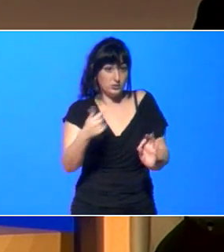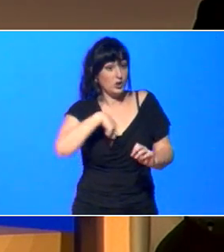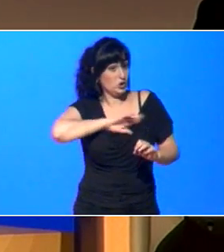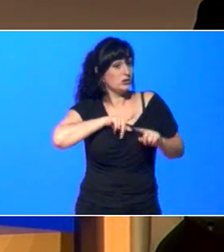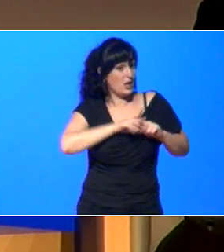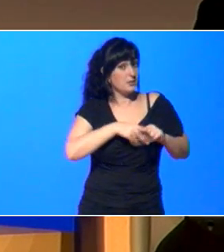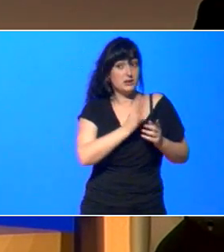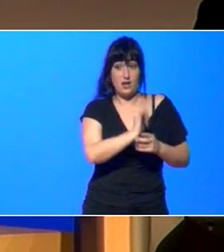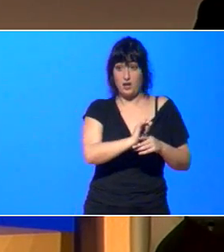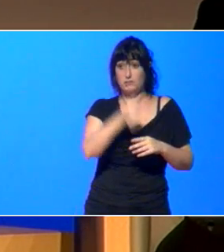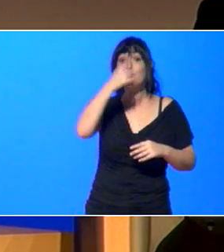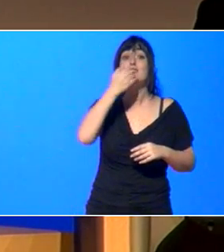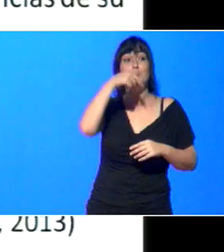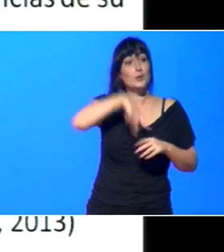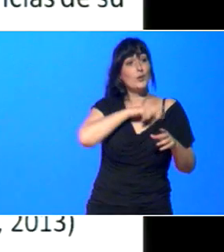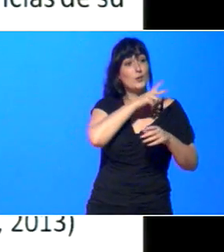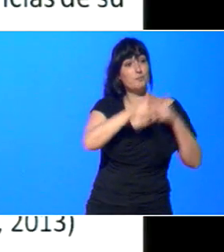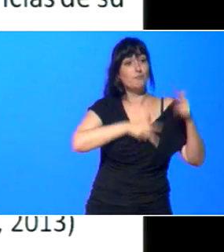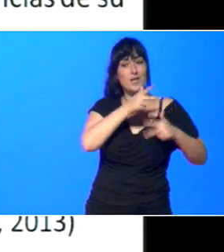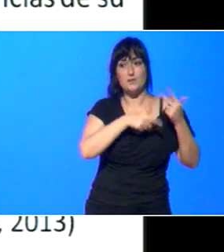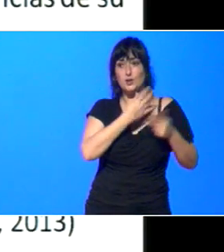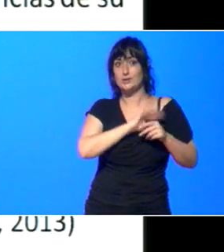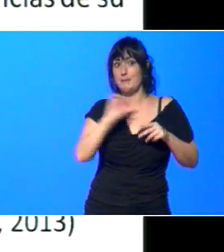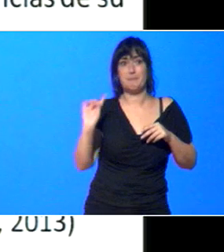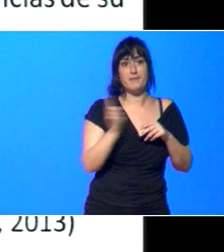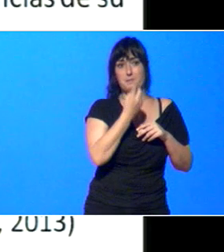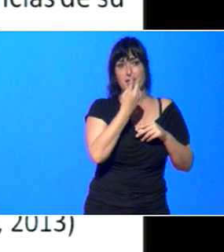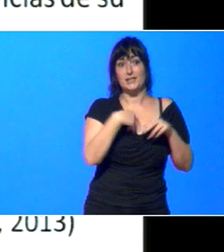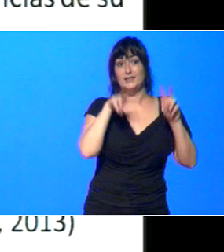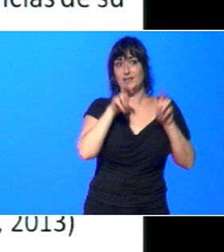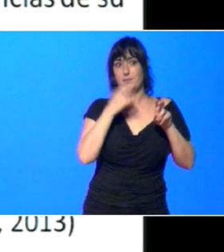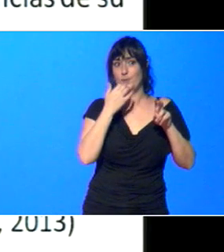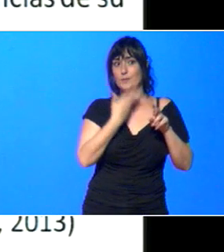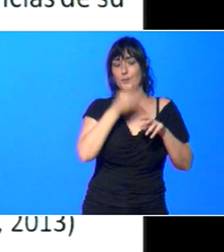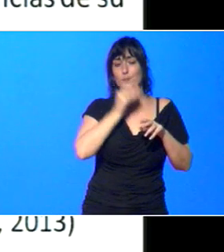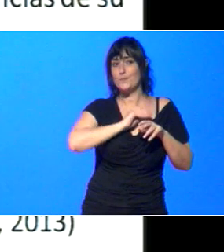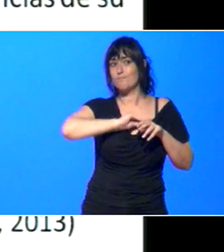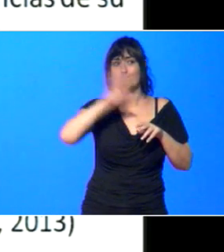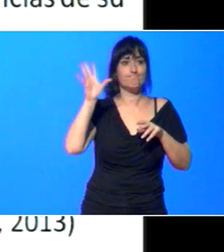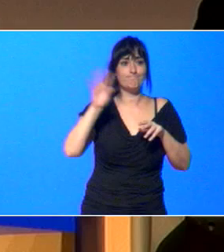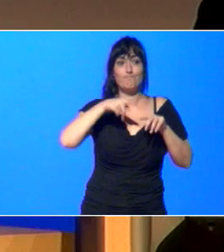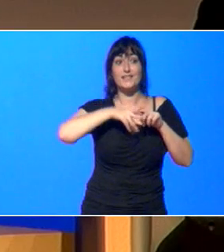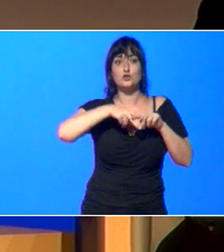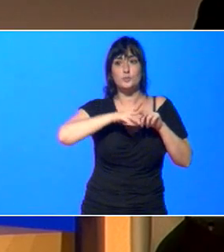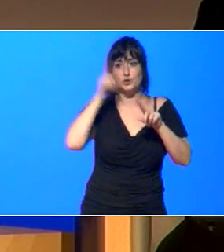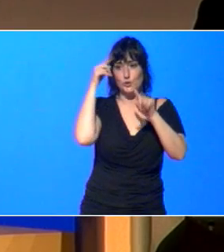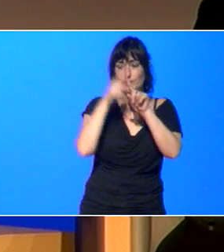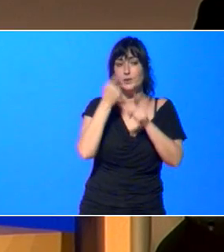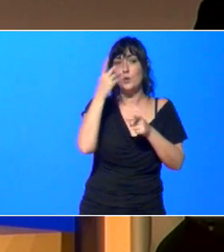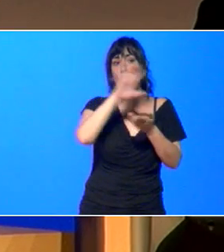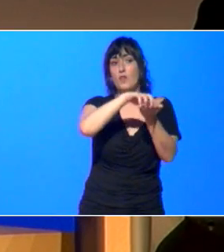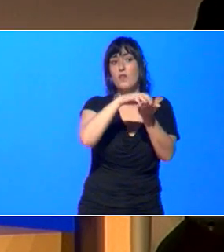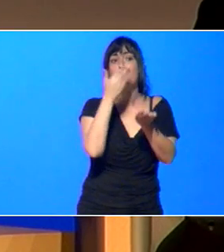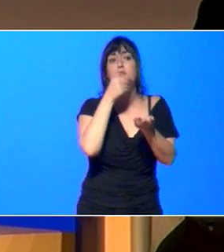haber facilitado y divulgado un estupendo instrumento para ayudar a los centros